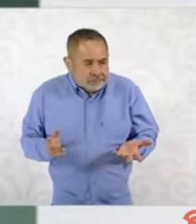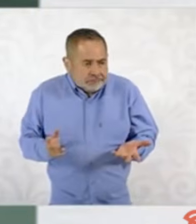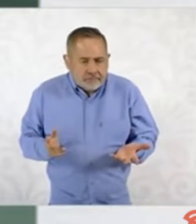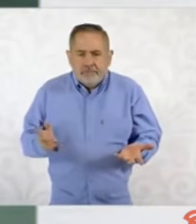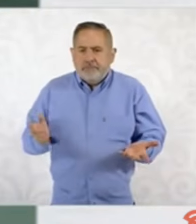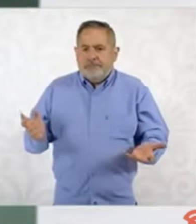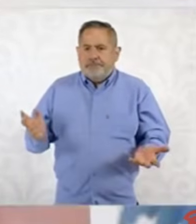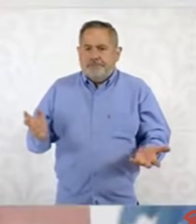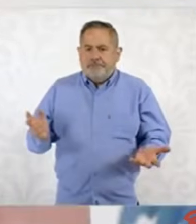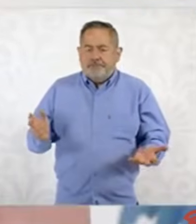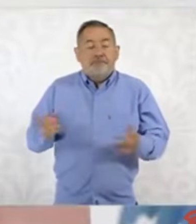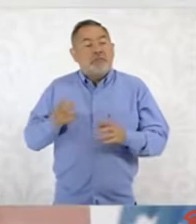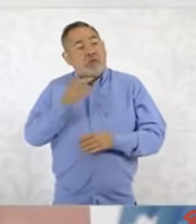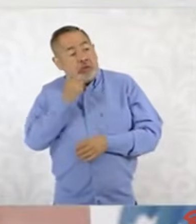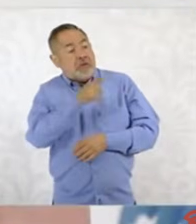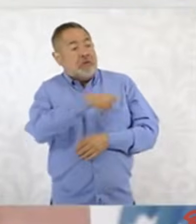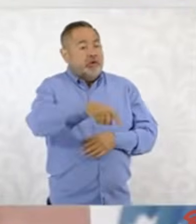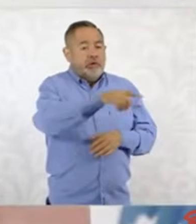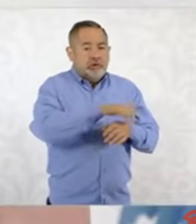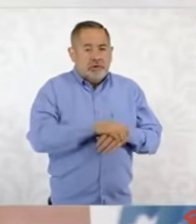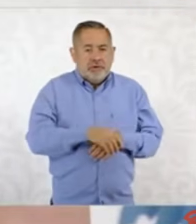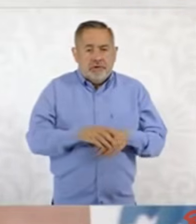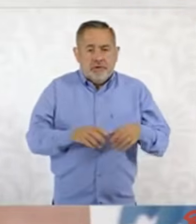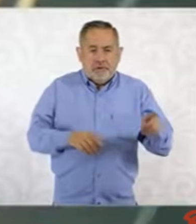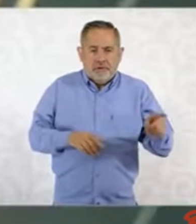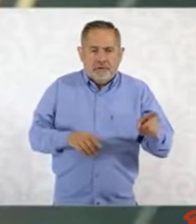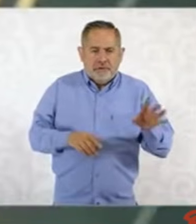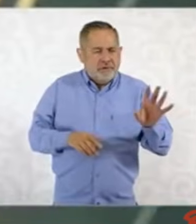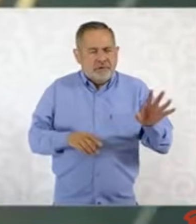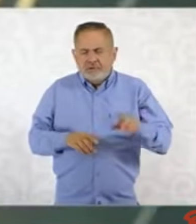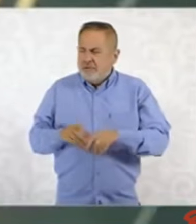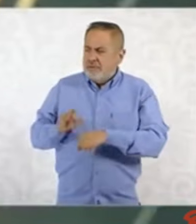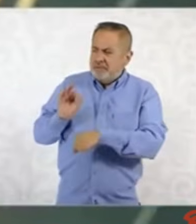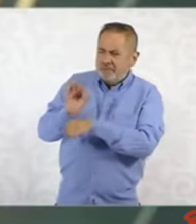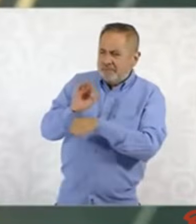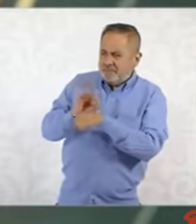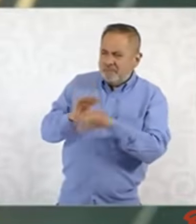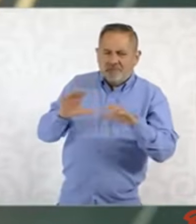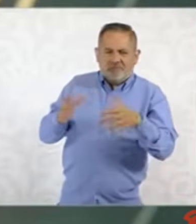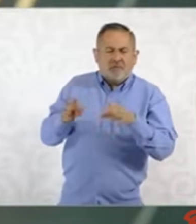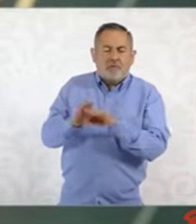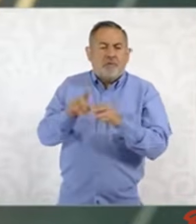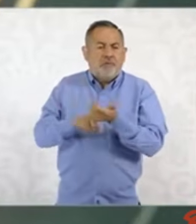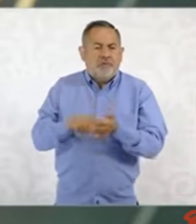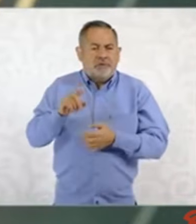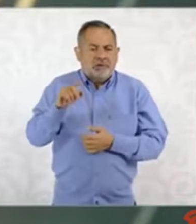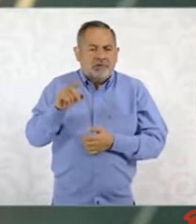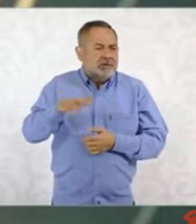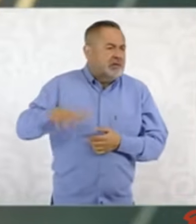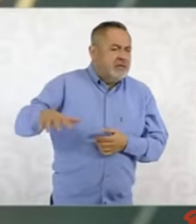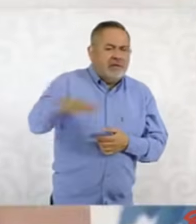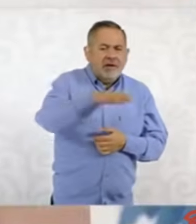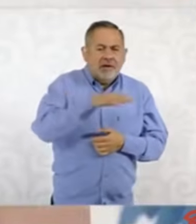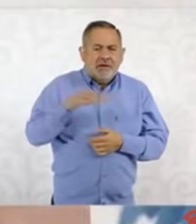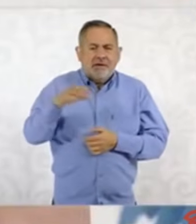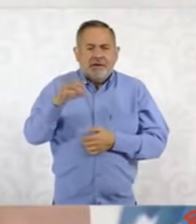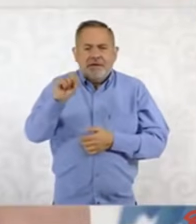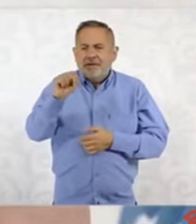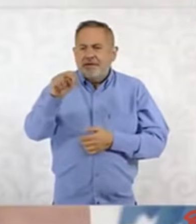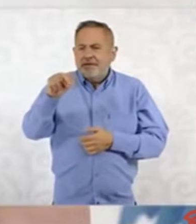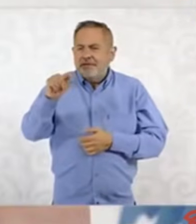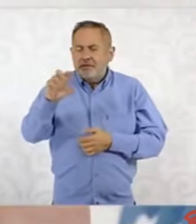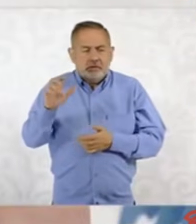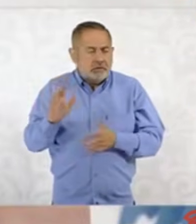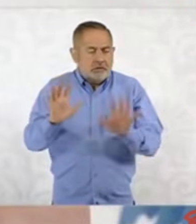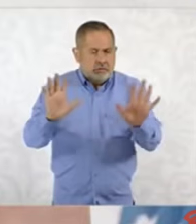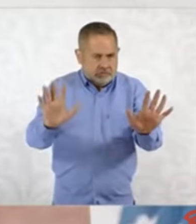estamos fortaleciendo a la gente. Nosotros tenemos una relación institucional con todo el